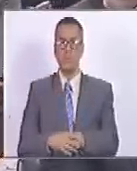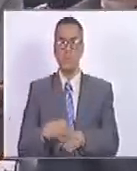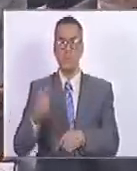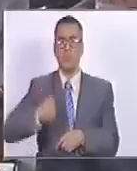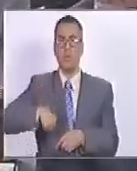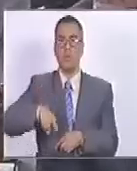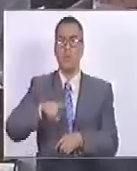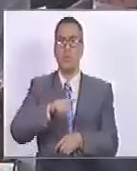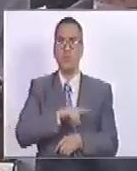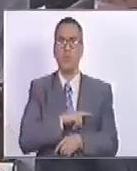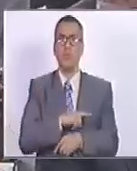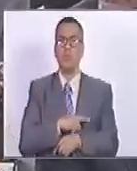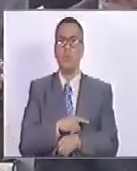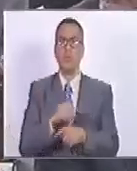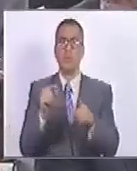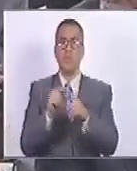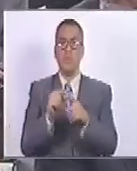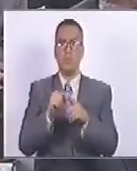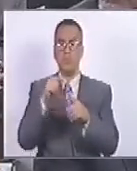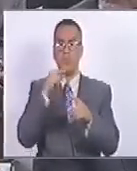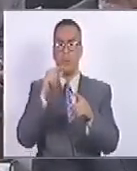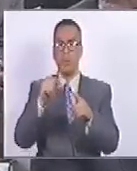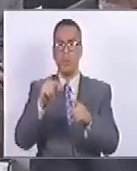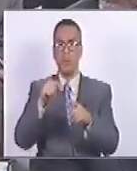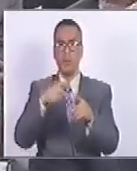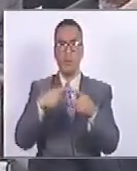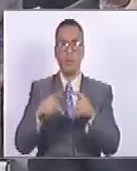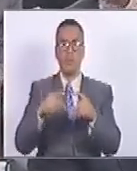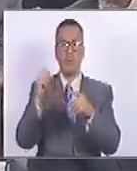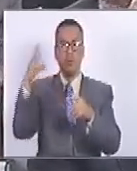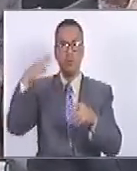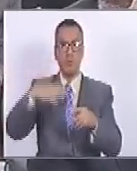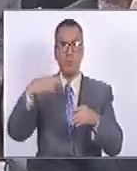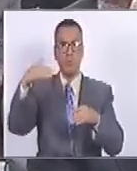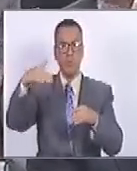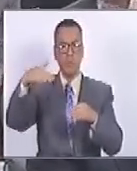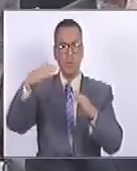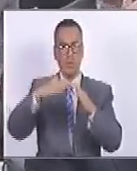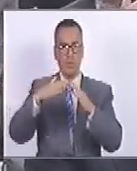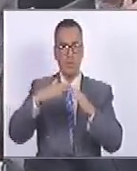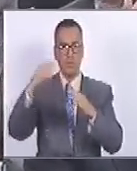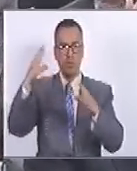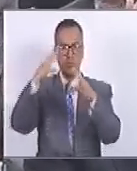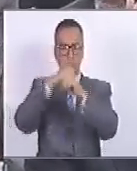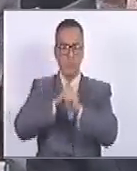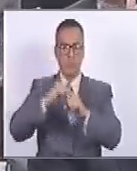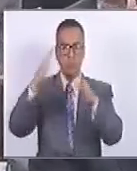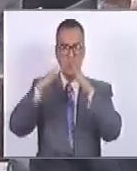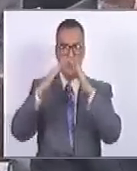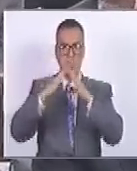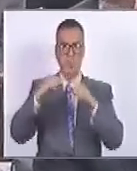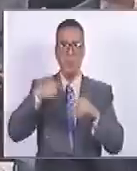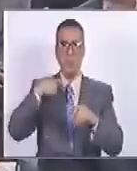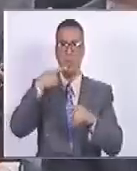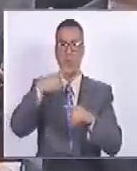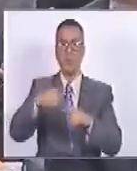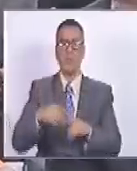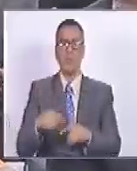nuestro argot popular, luz para la calle y oscuridad para la casa. Y lo